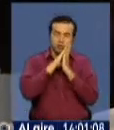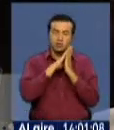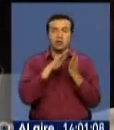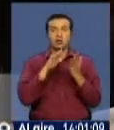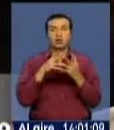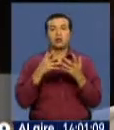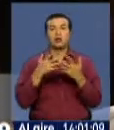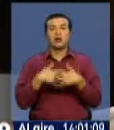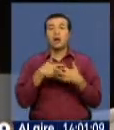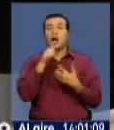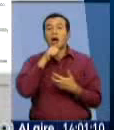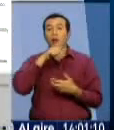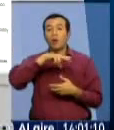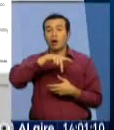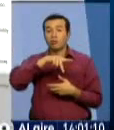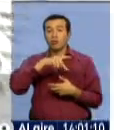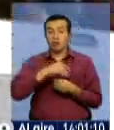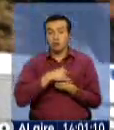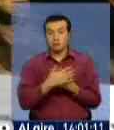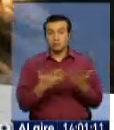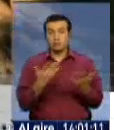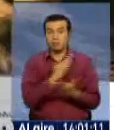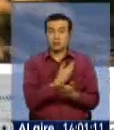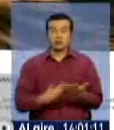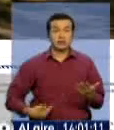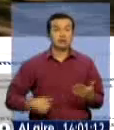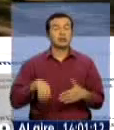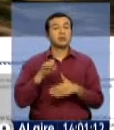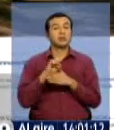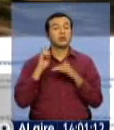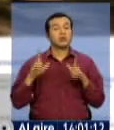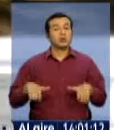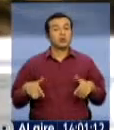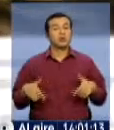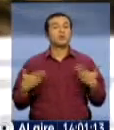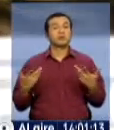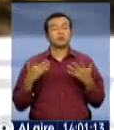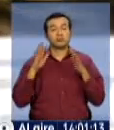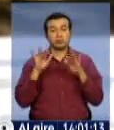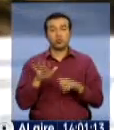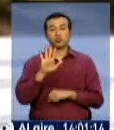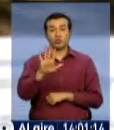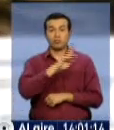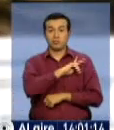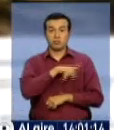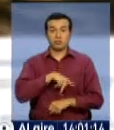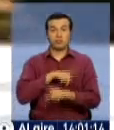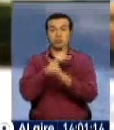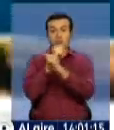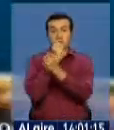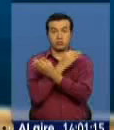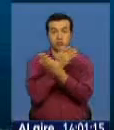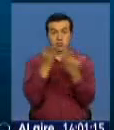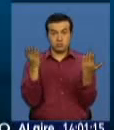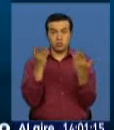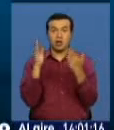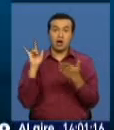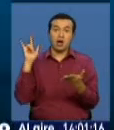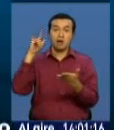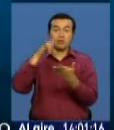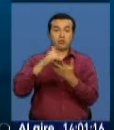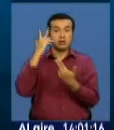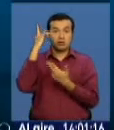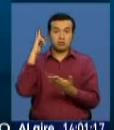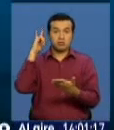una planta potabilizadora de agua. Por su parte, el presidente de la República, Lenín Moreno, escribió en su cuenta de Twitter: dispuse que un avión de las